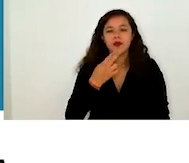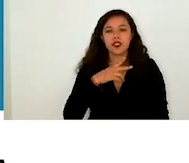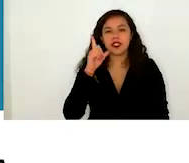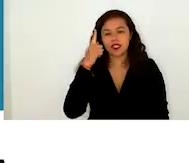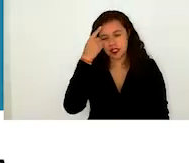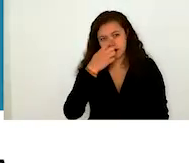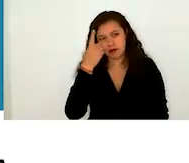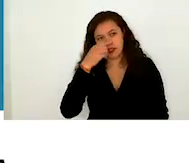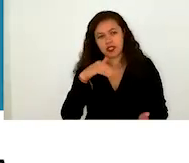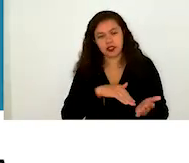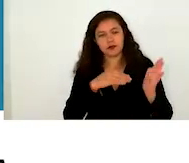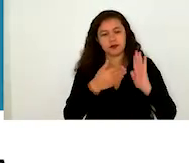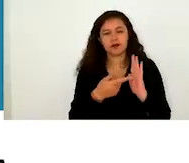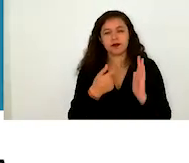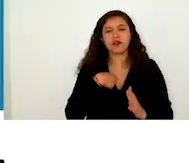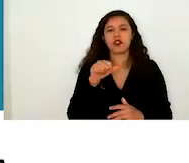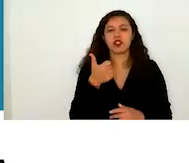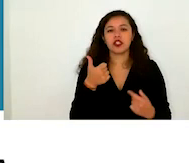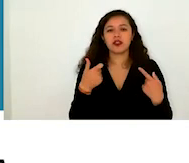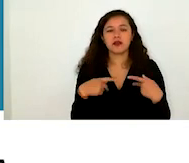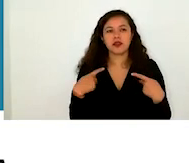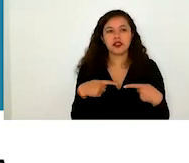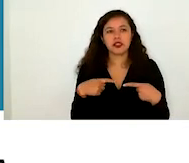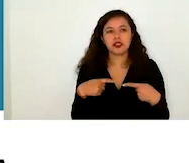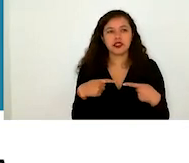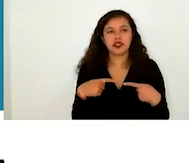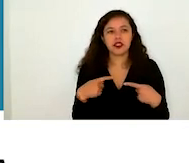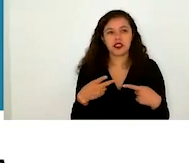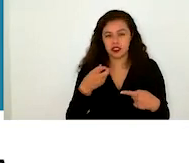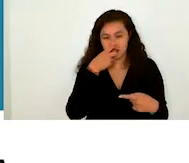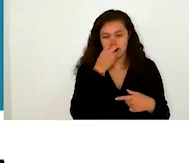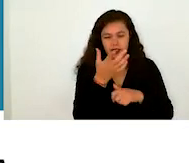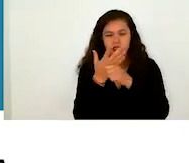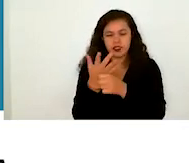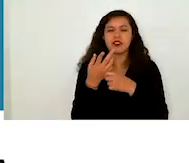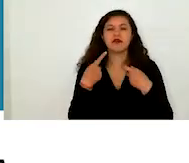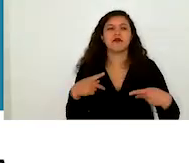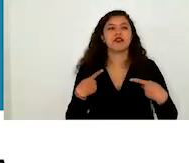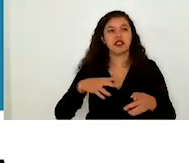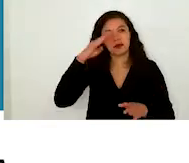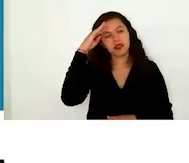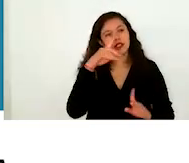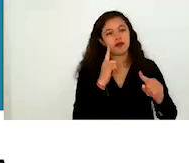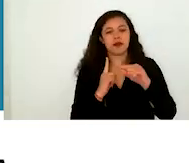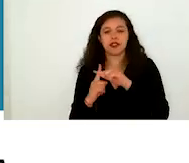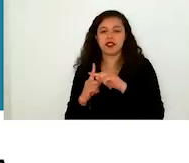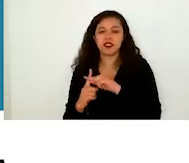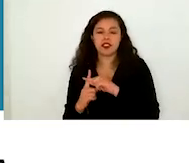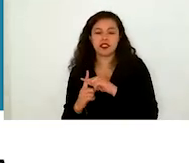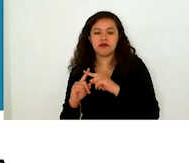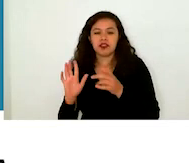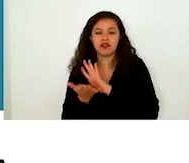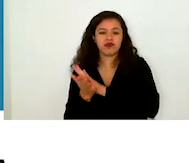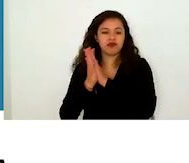que me permitan que los demás como tú bien los mencionabas las personas con pensamientos positivos no se mueran personas con